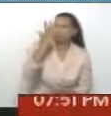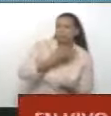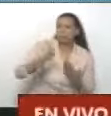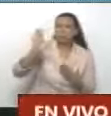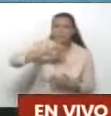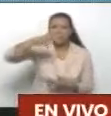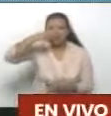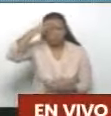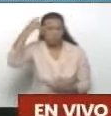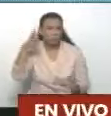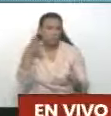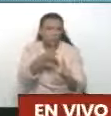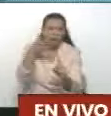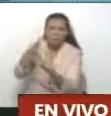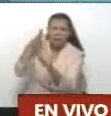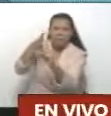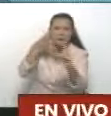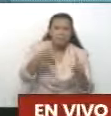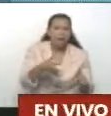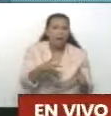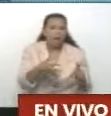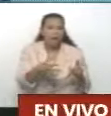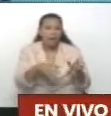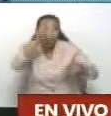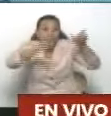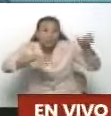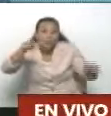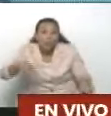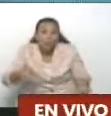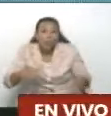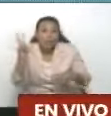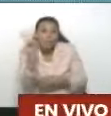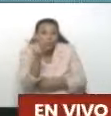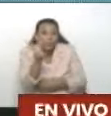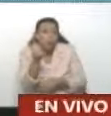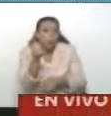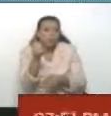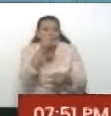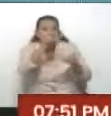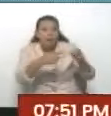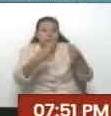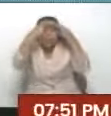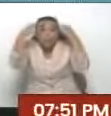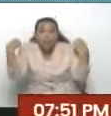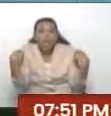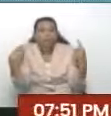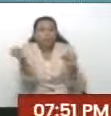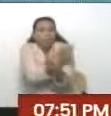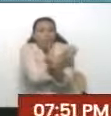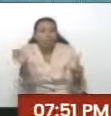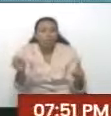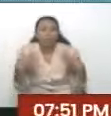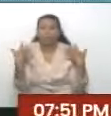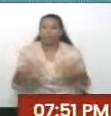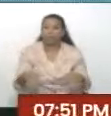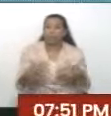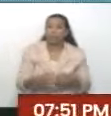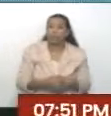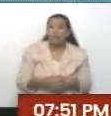la persecución, empezó la discriminación. Y muchos han pasado